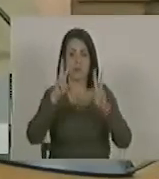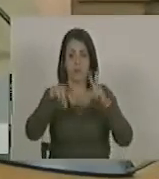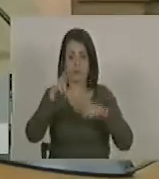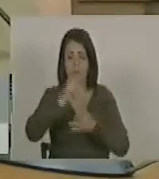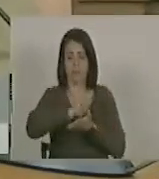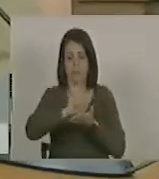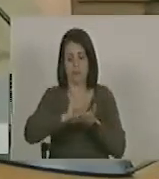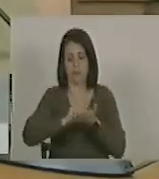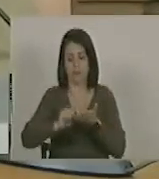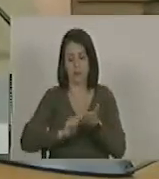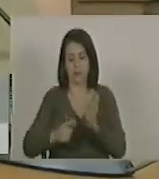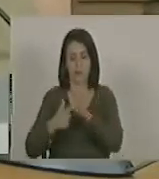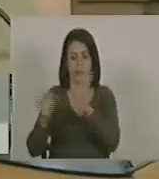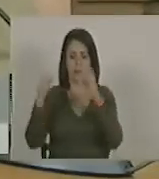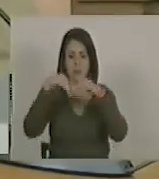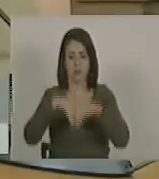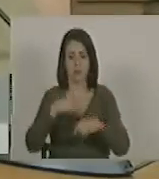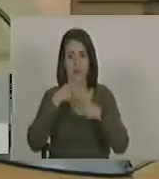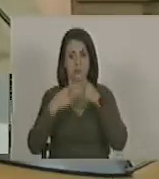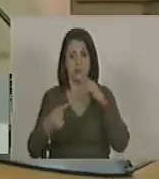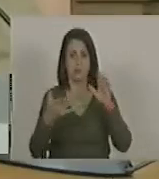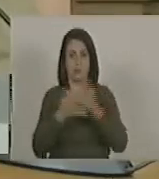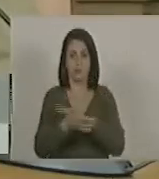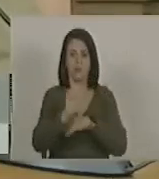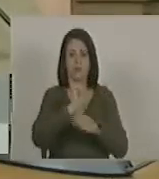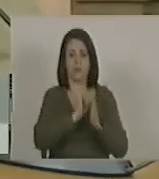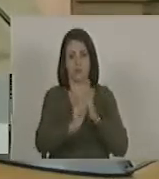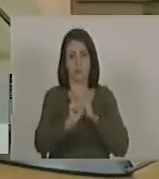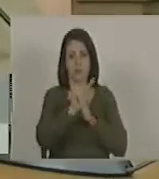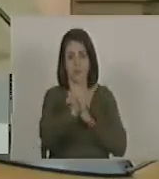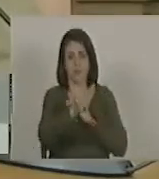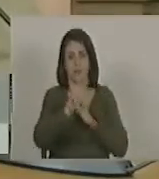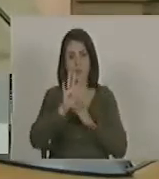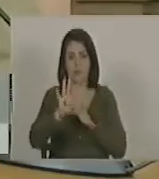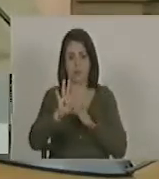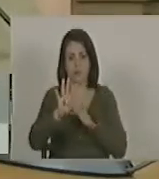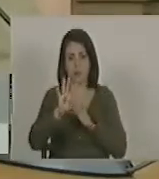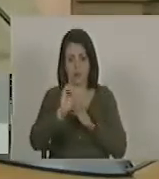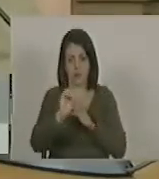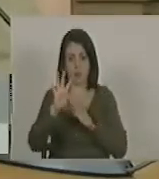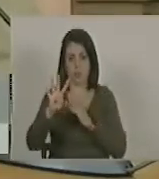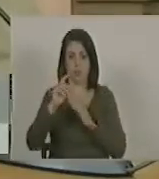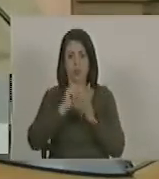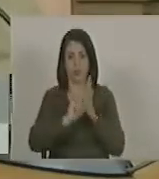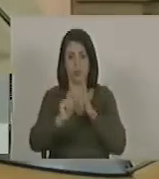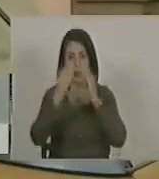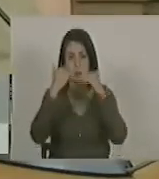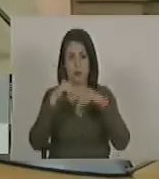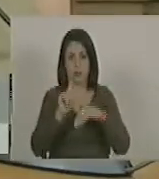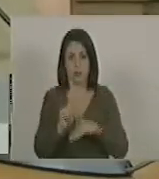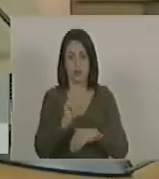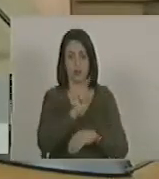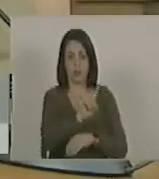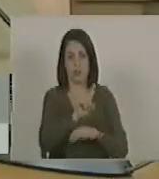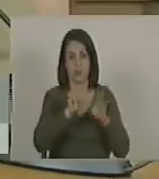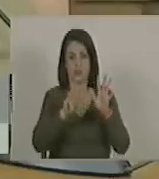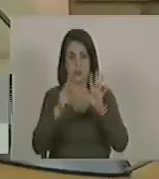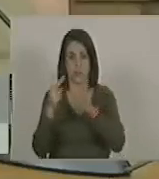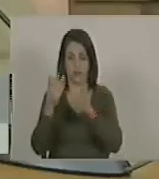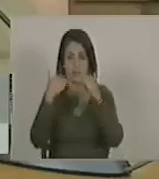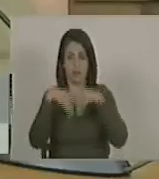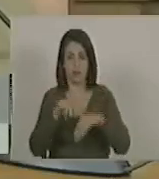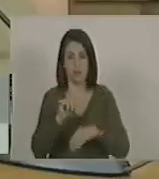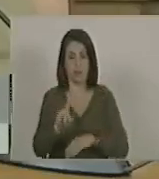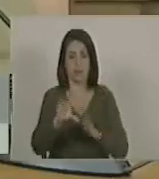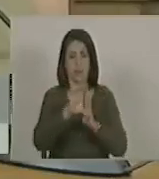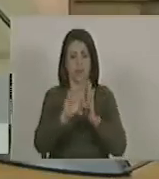de motivos, de conformidad con lo establecido en el artículo 204, numeral 1 y 187, numeral